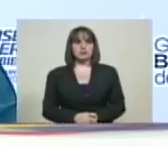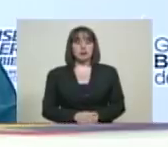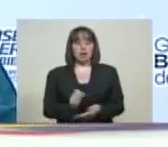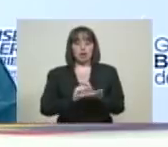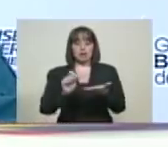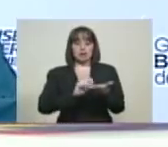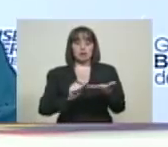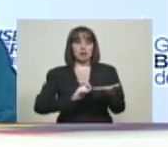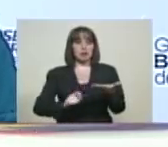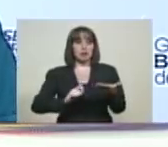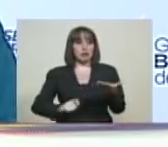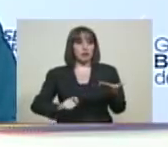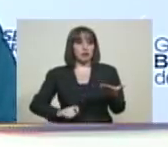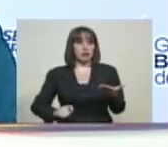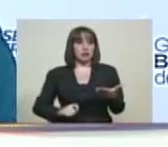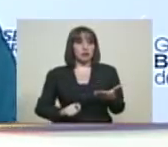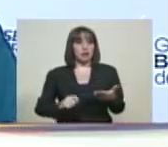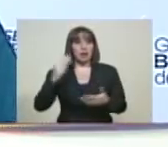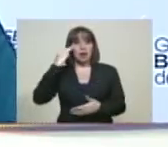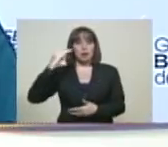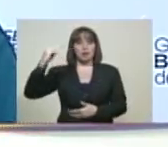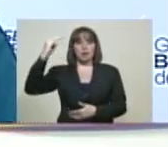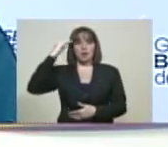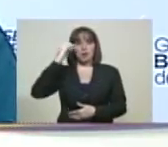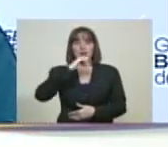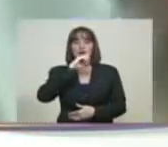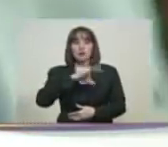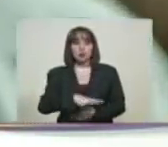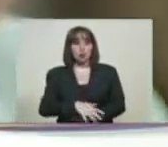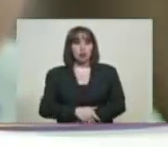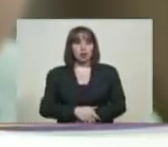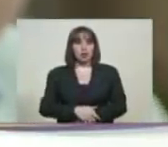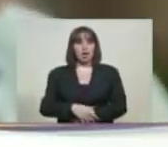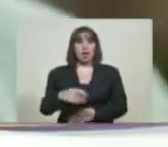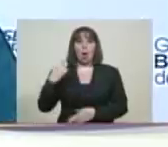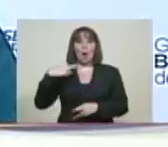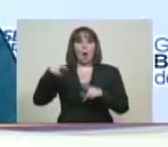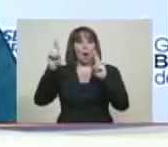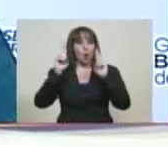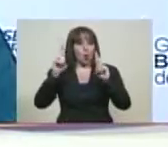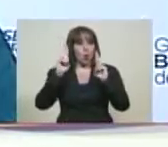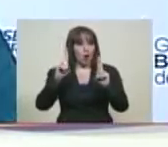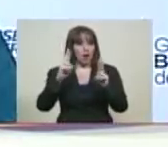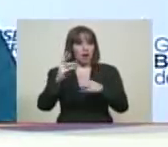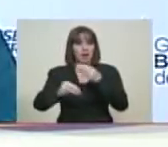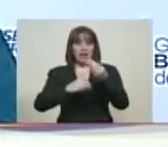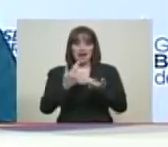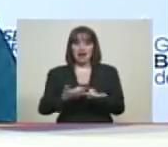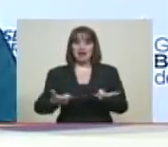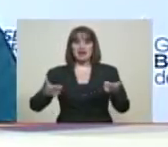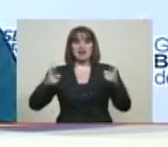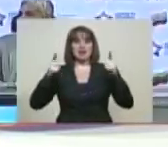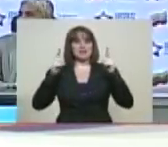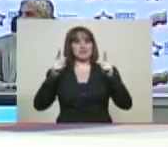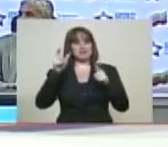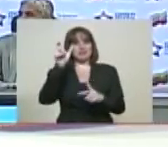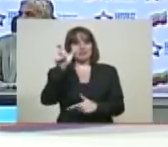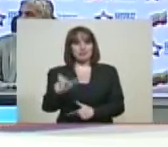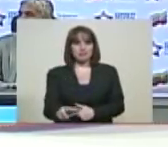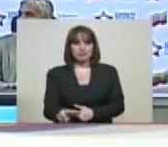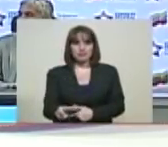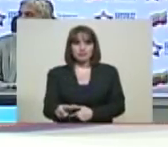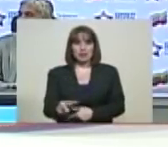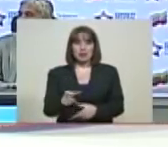denota en la memoria histórica del pueblo ojalá el paso que des de liberación y de beneficio